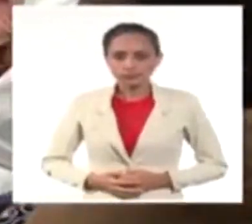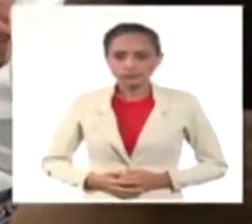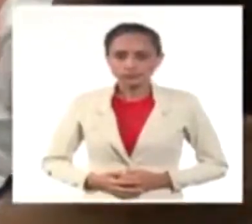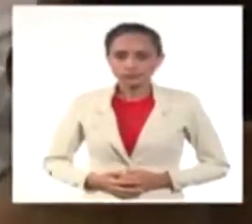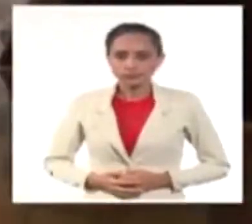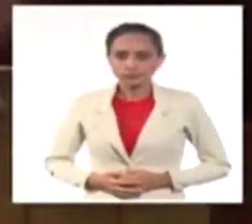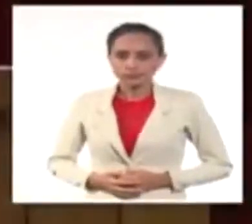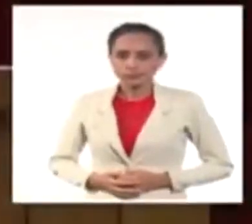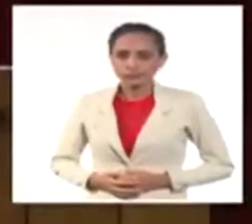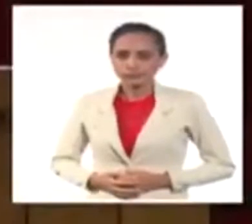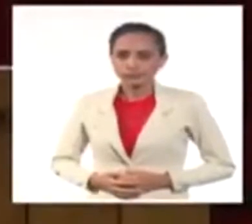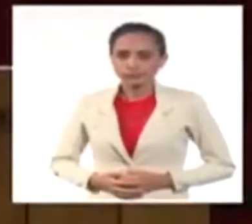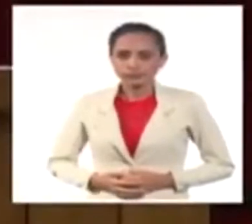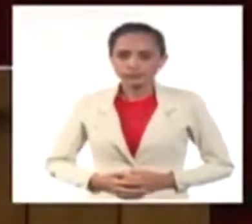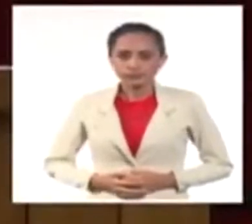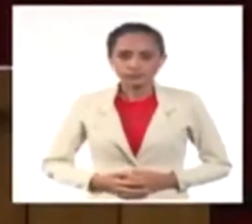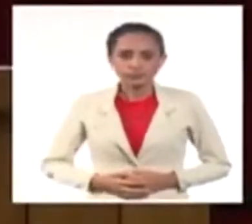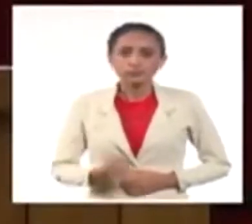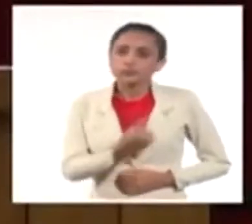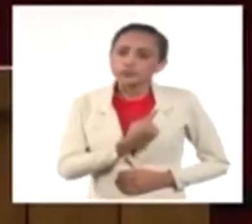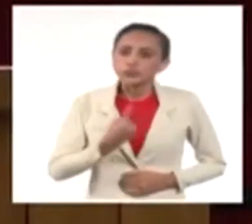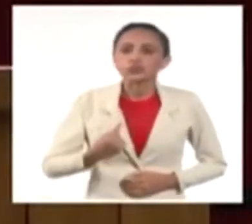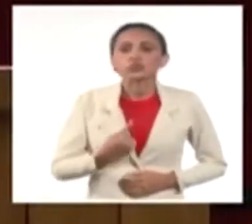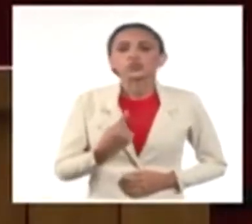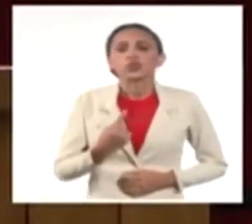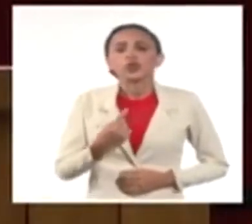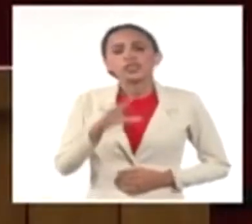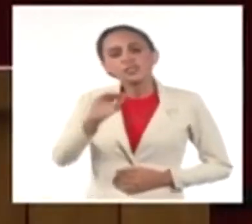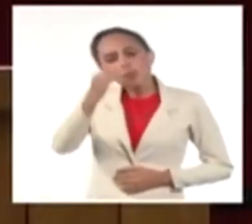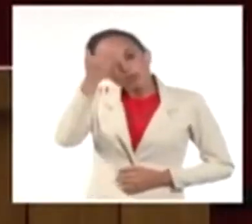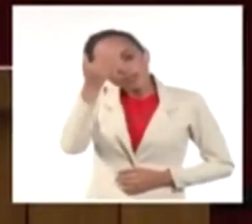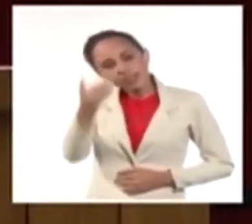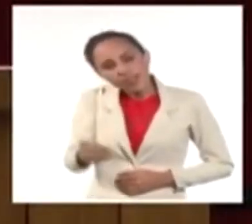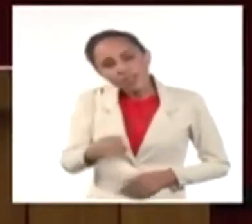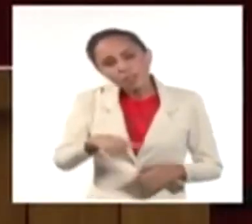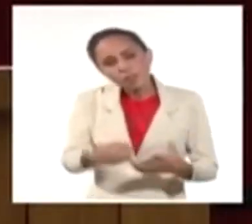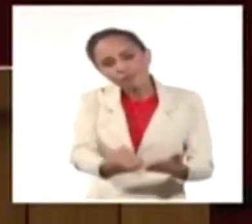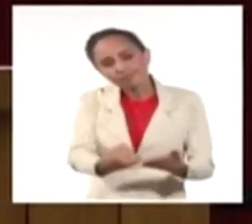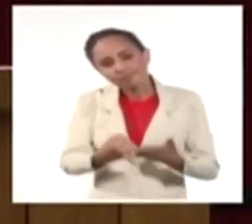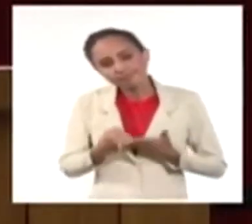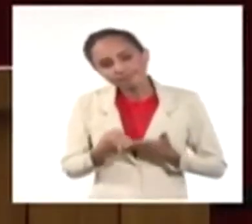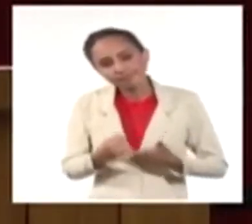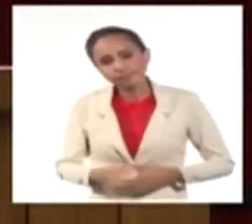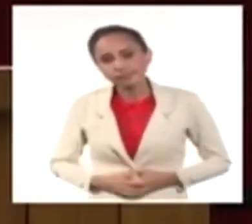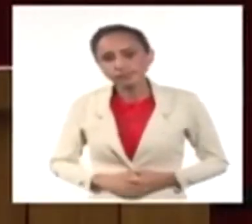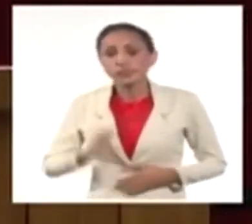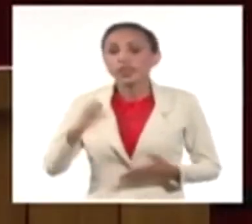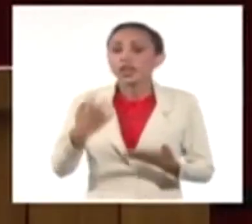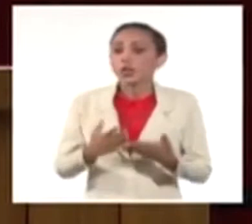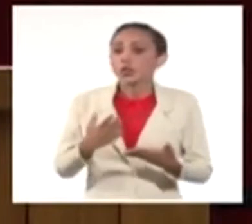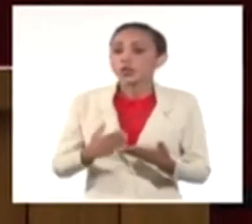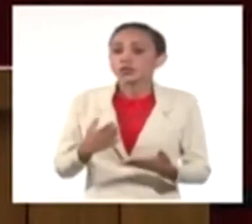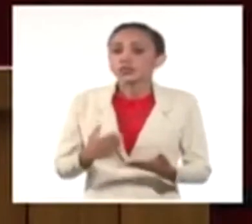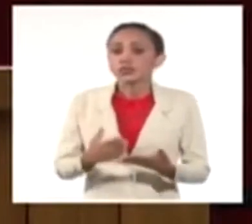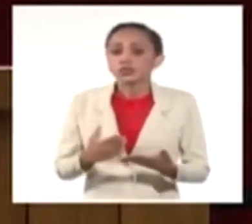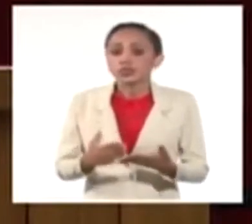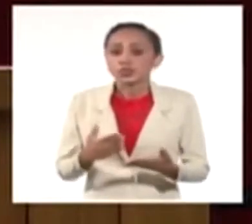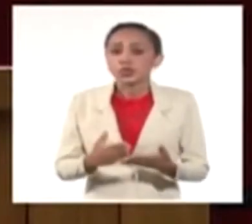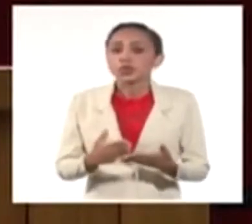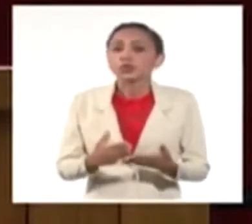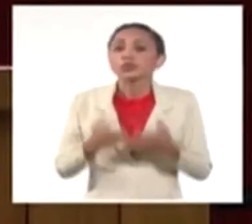lo que merece el agradecimiento por tanta nobleza. A la educación, otro de los pilares